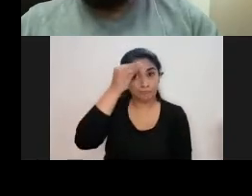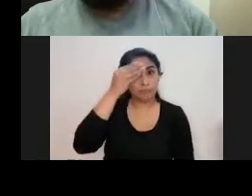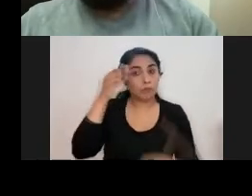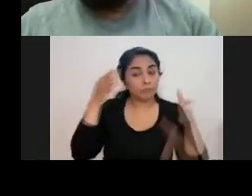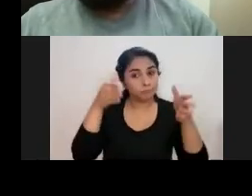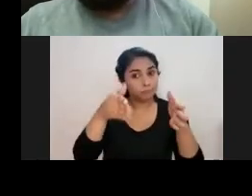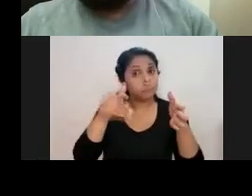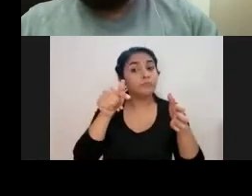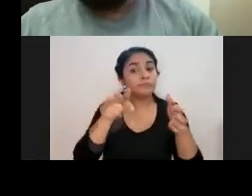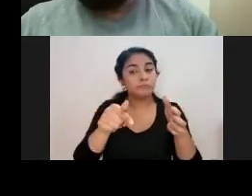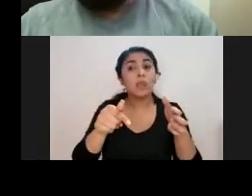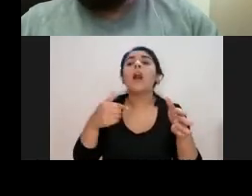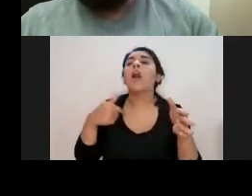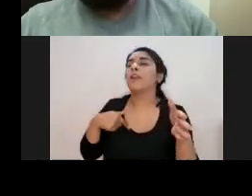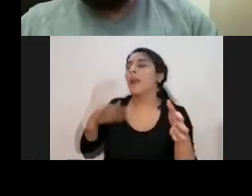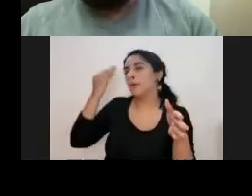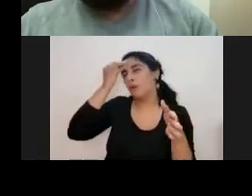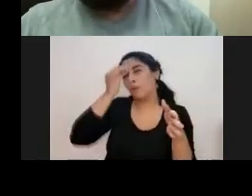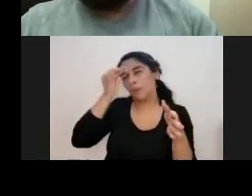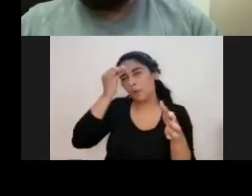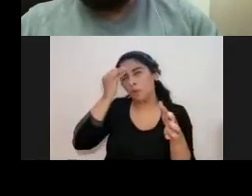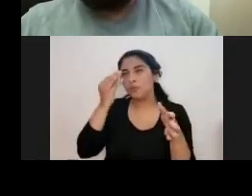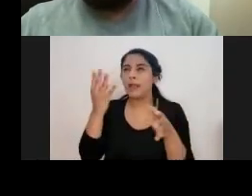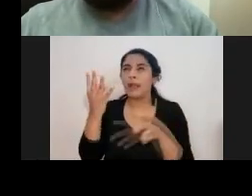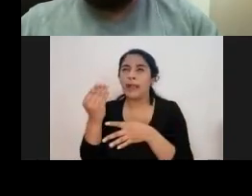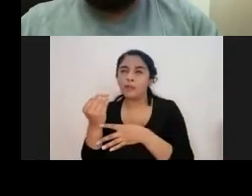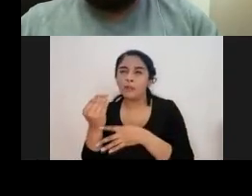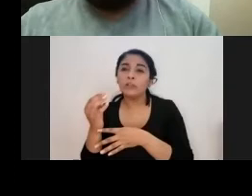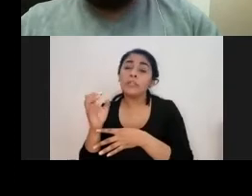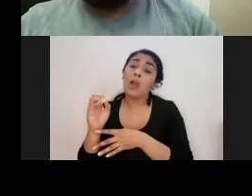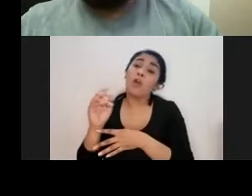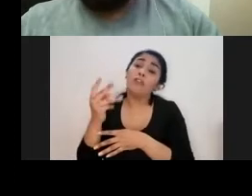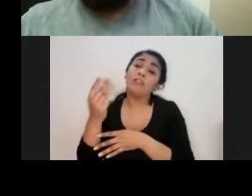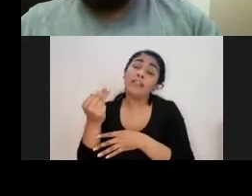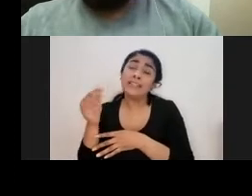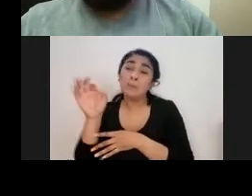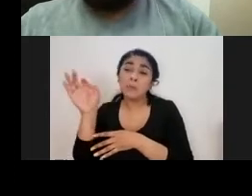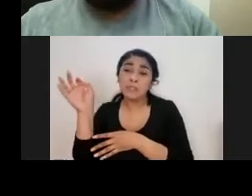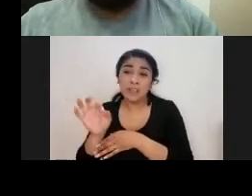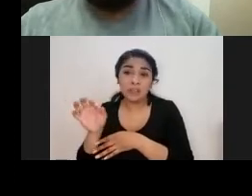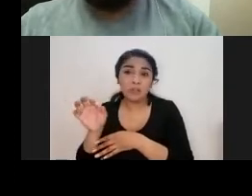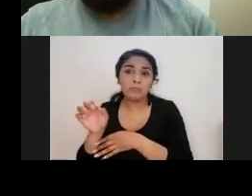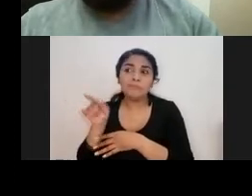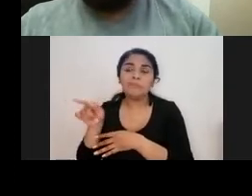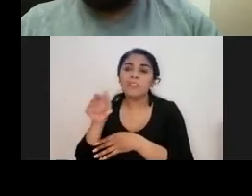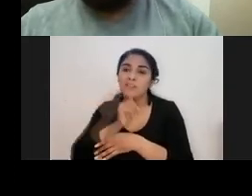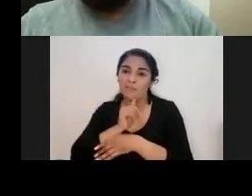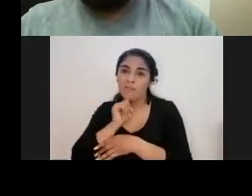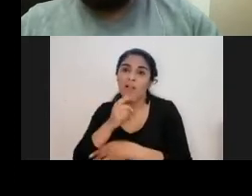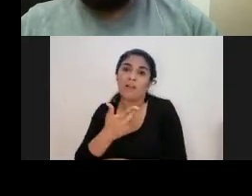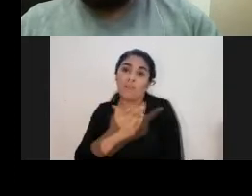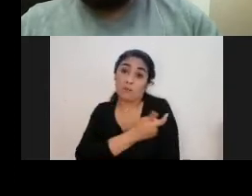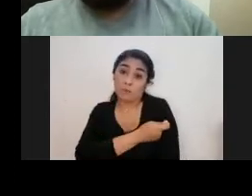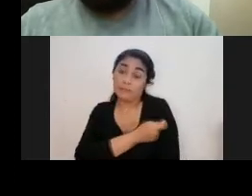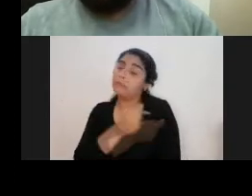el, ¿cierto?, 14 o 13% restante que queda por vacunar, ¿ya? Y eso es un trabajo